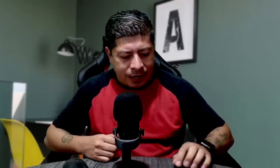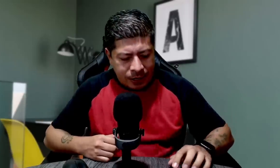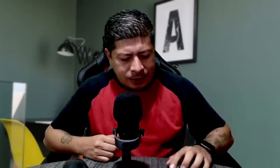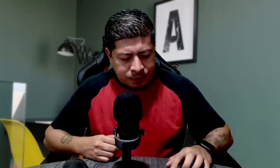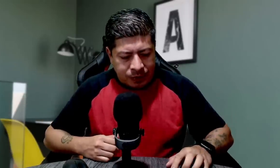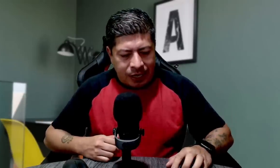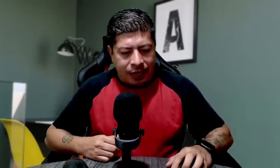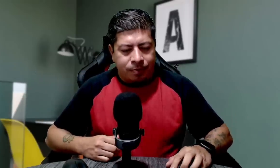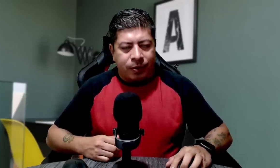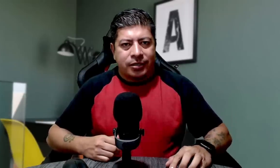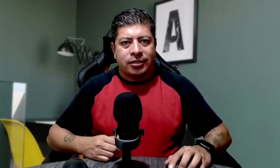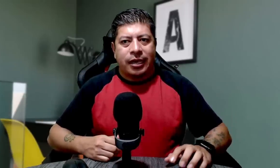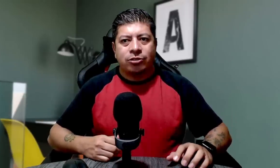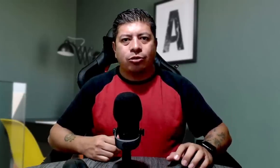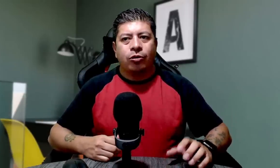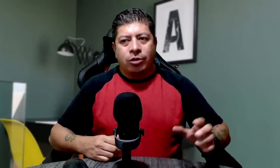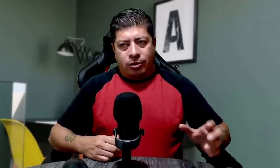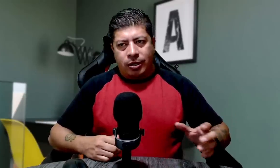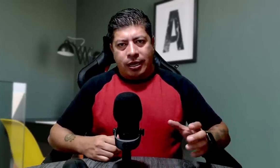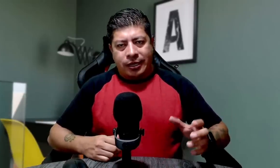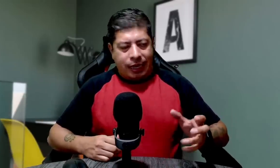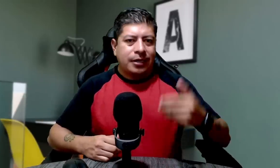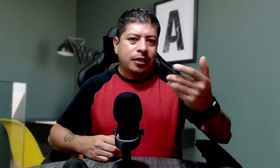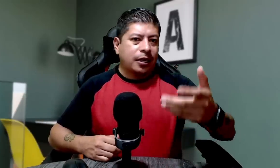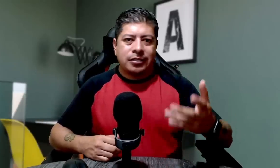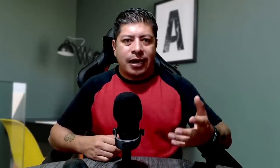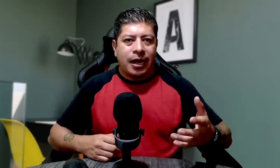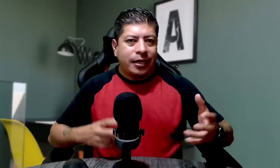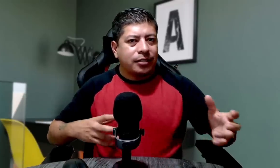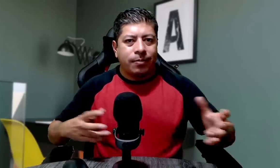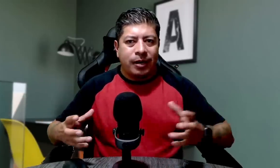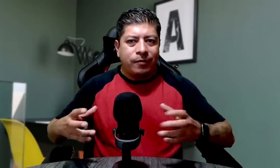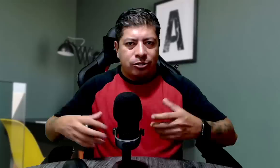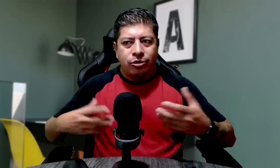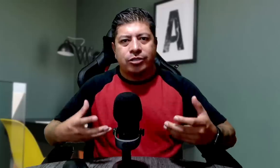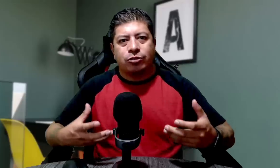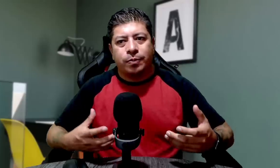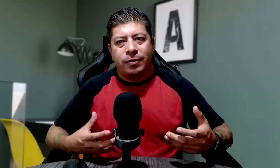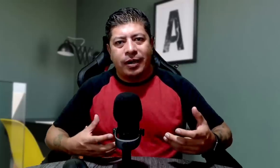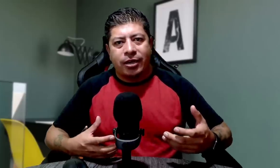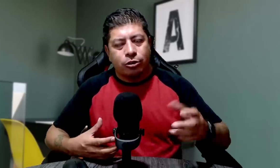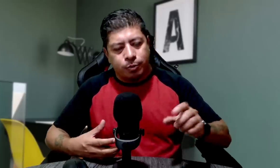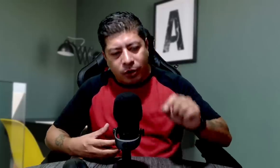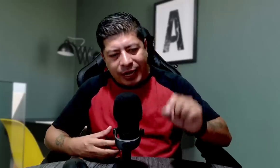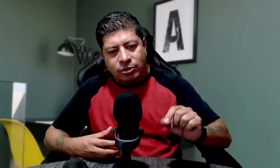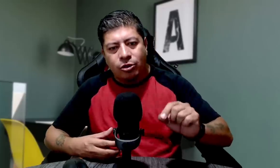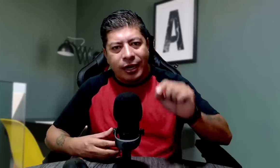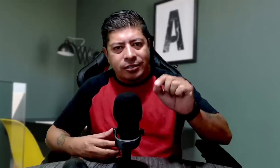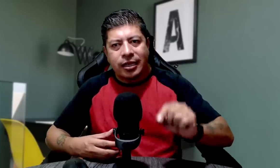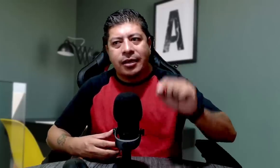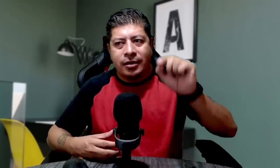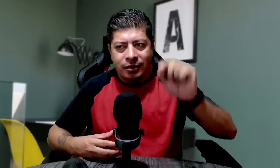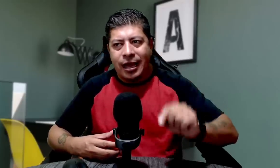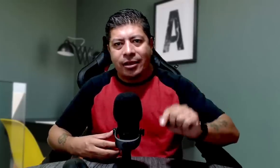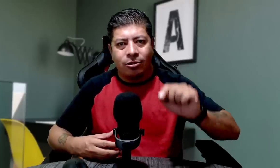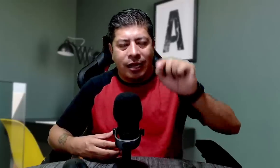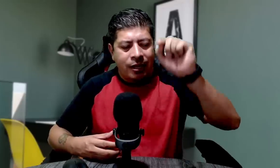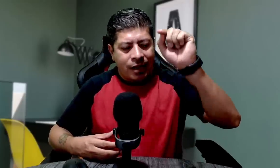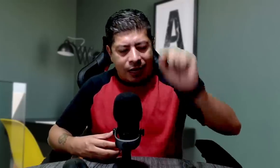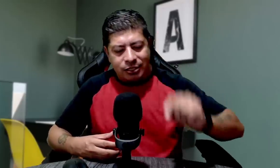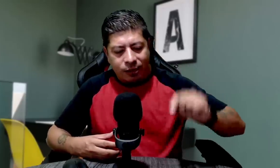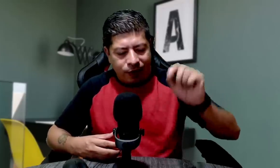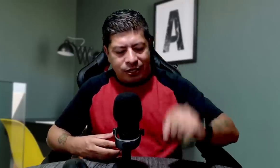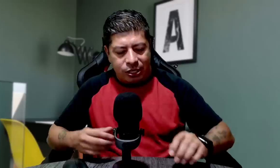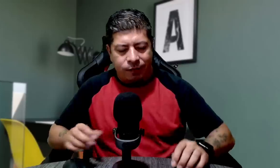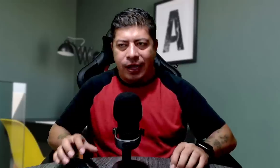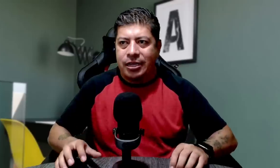reformar pues esto que le regresará este beneficio y estos privilegios por eso están dándole